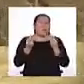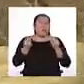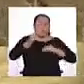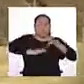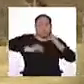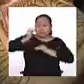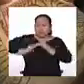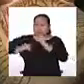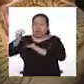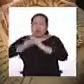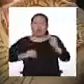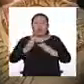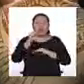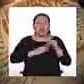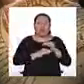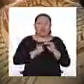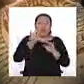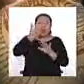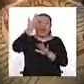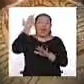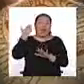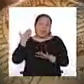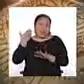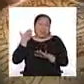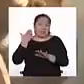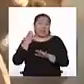arqueológicos precolombinos.